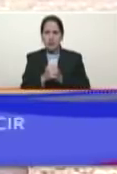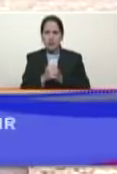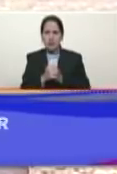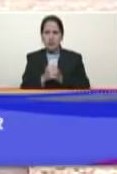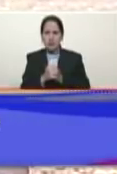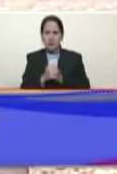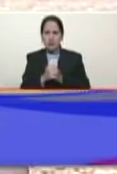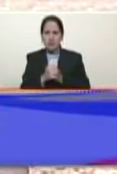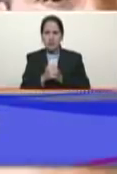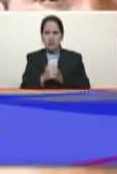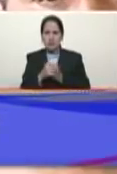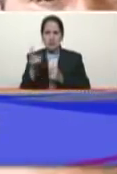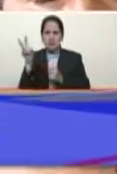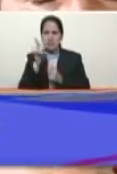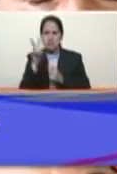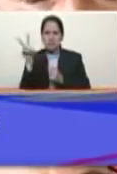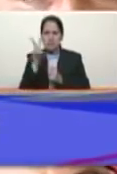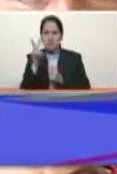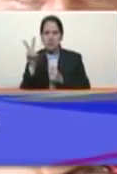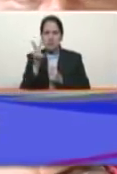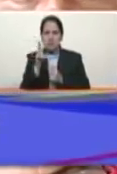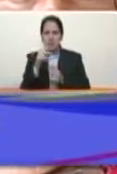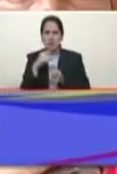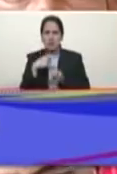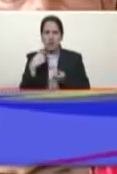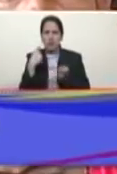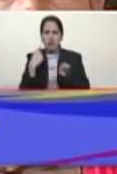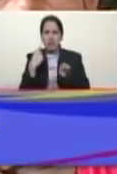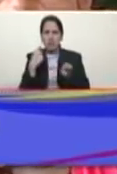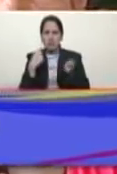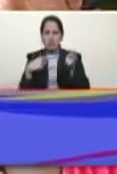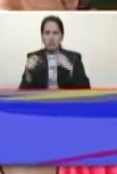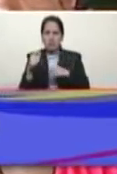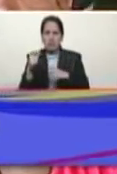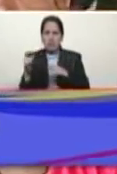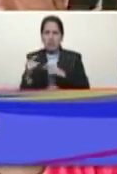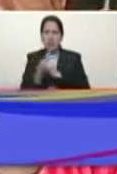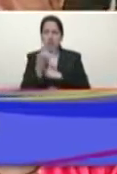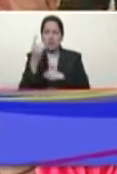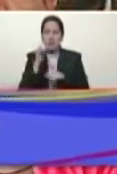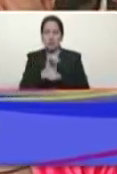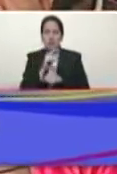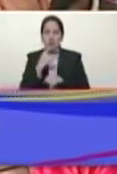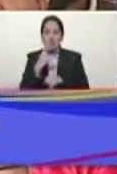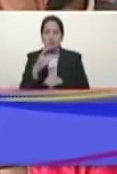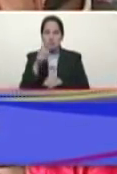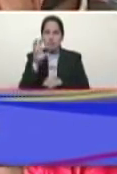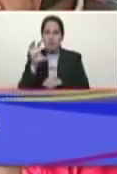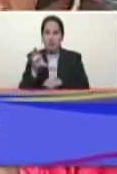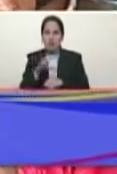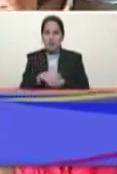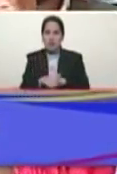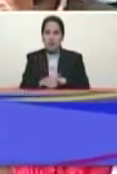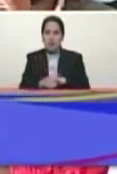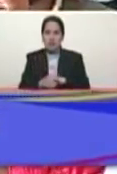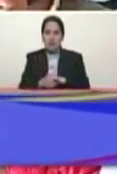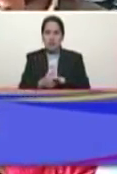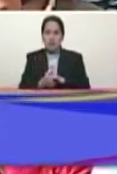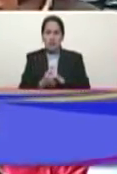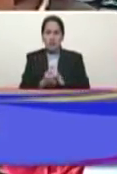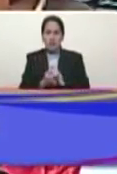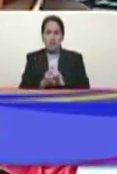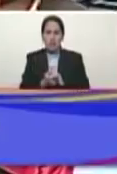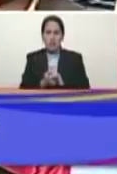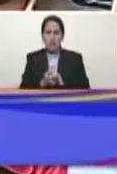Si Venezuela cayera en manos de los vendepatrias, de los traidores, de la oligarquía, de los pitiyanquis, de los peleles.